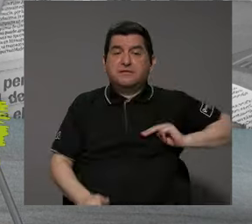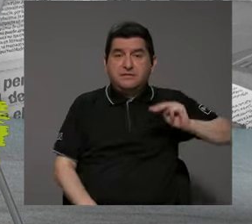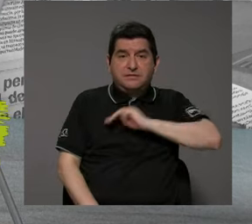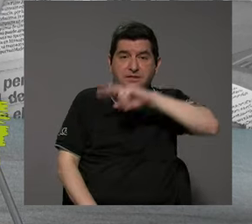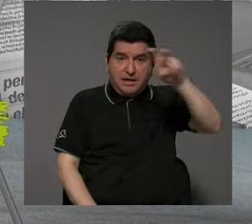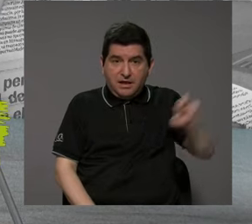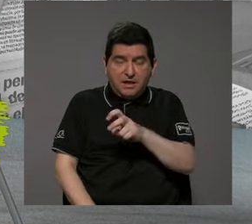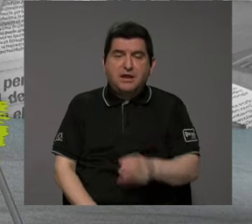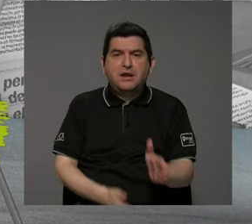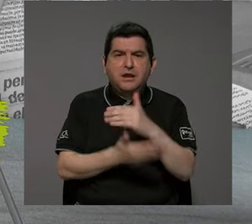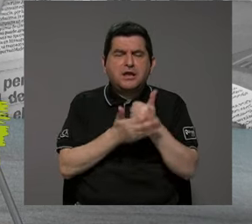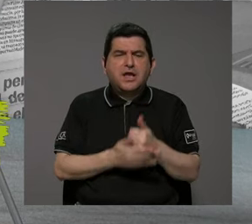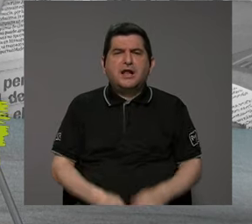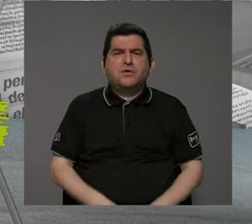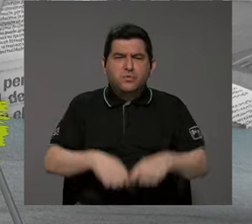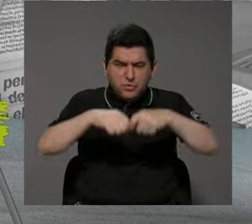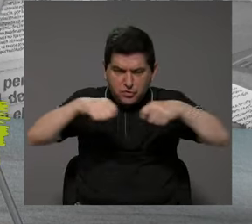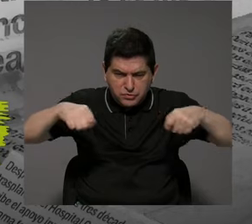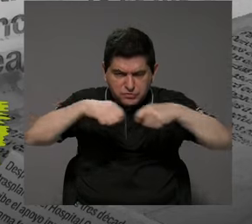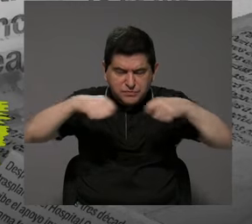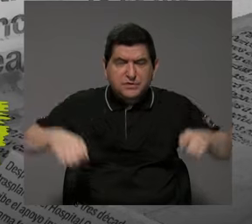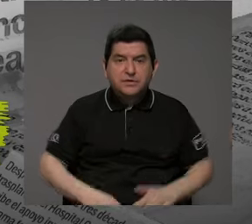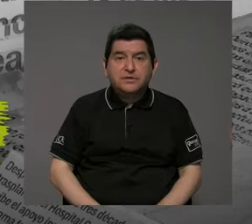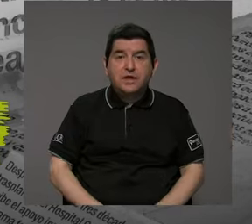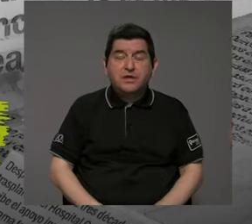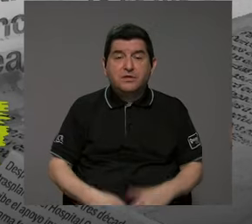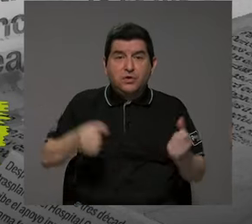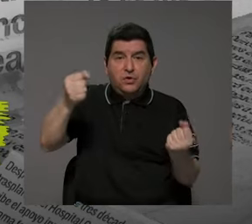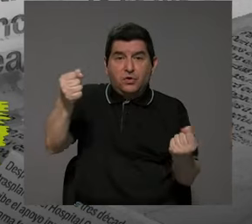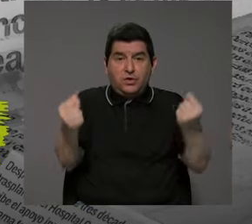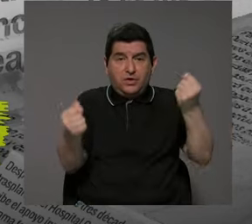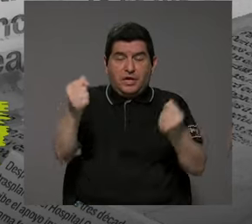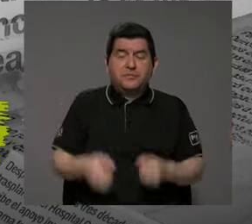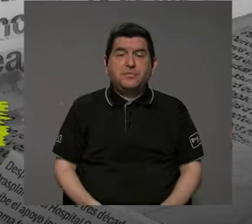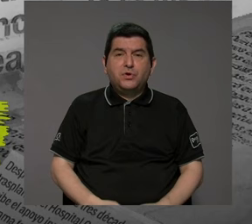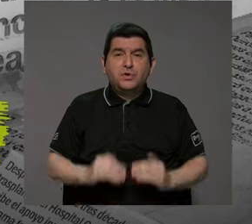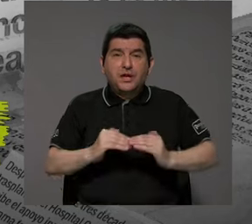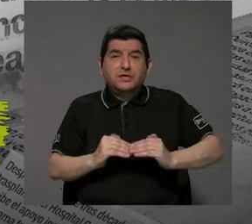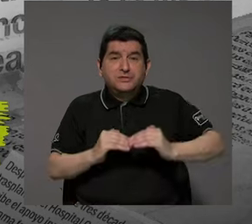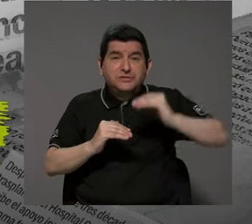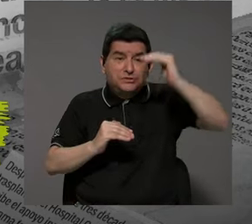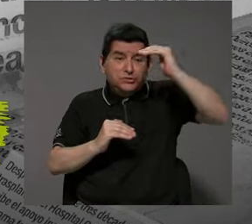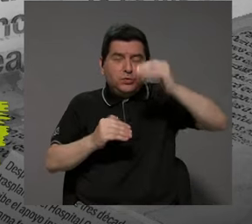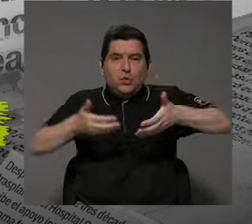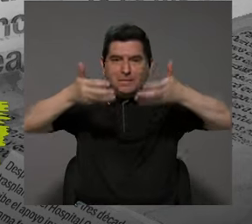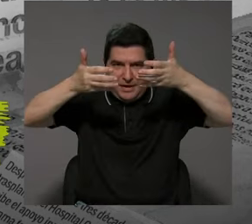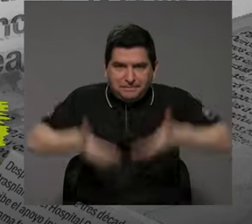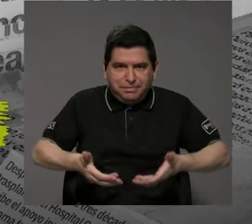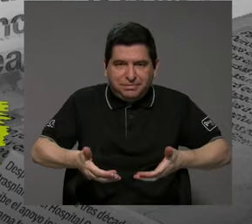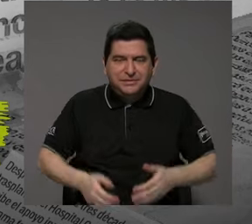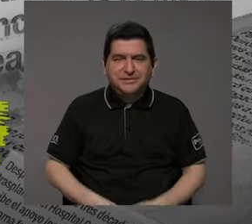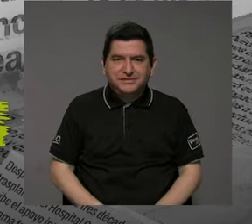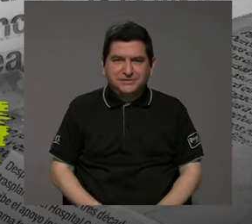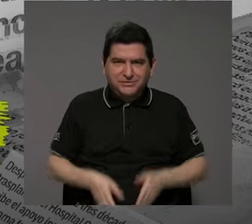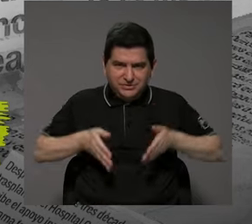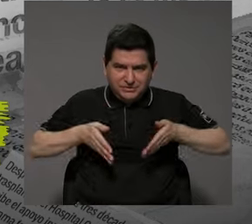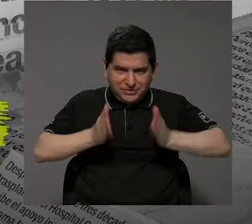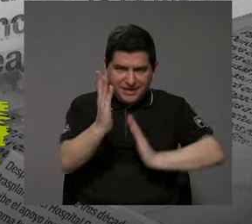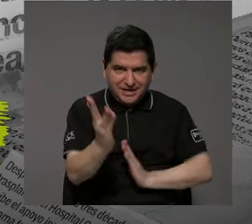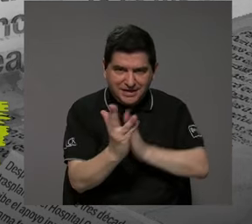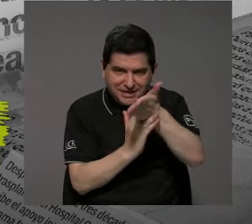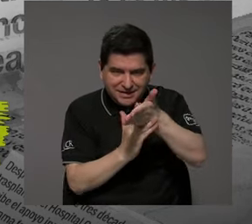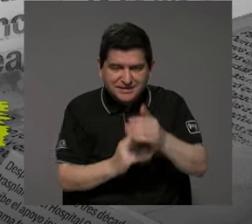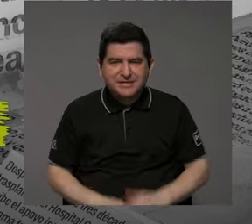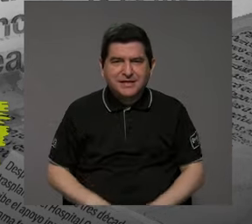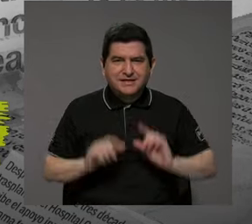y pusieron algunos medidores y se dieron cuenta que había camiones que iban sobre con sobrepeso Eso es peligrosísimo porque las calles de de acceso al